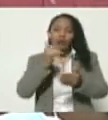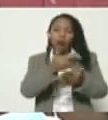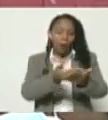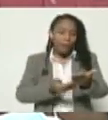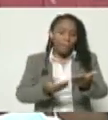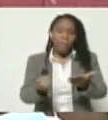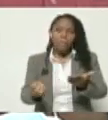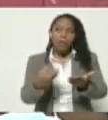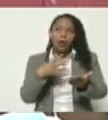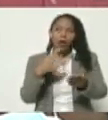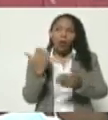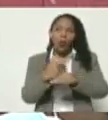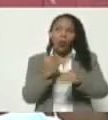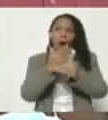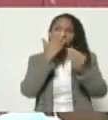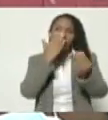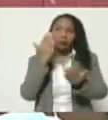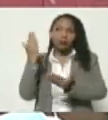como este que está aquí.